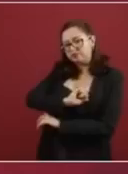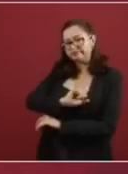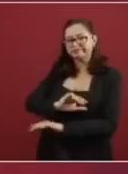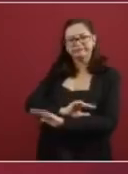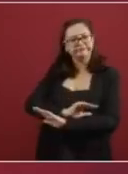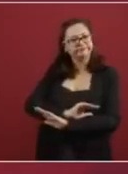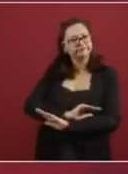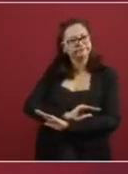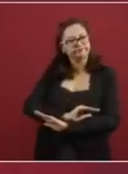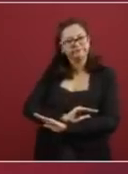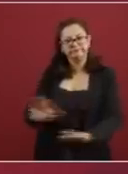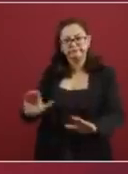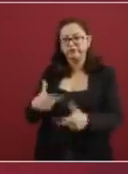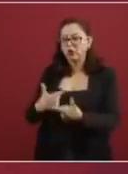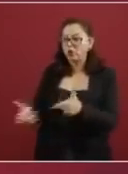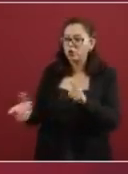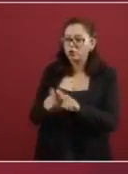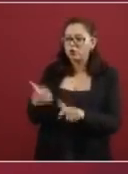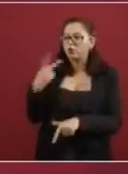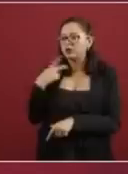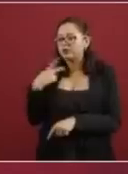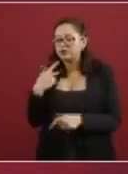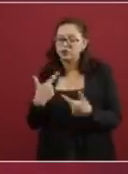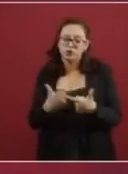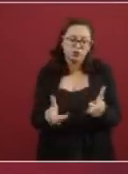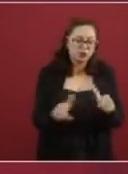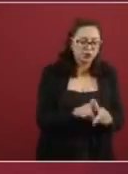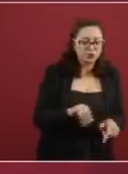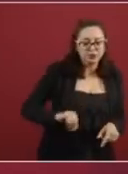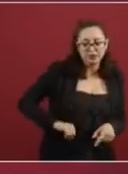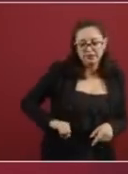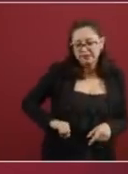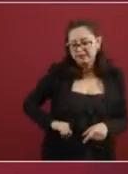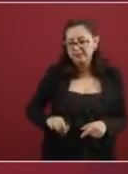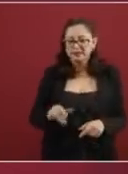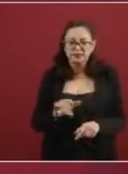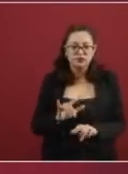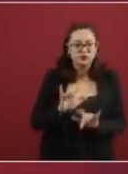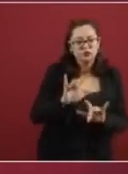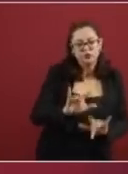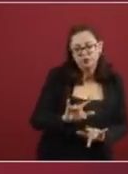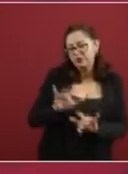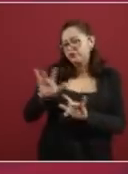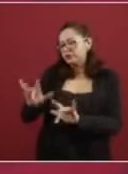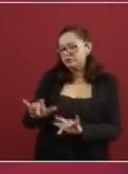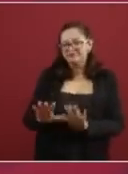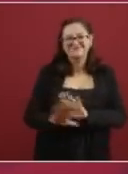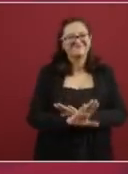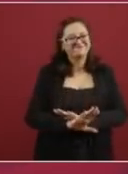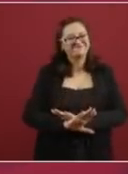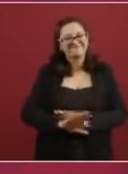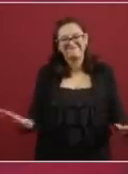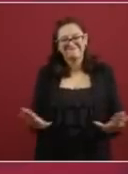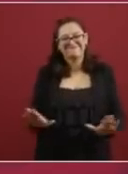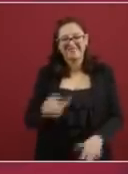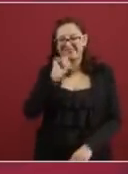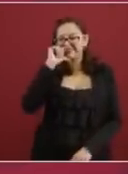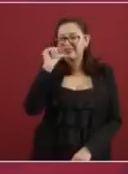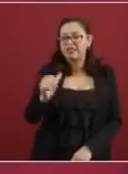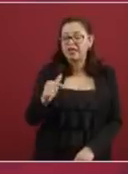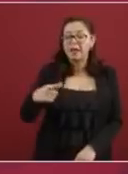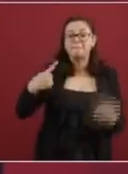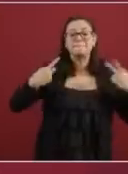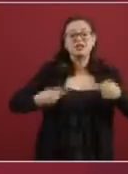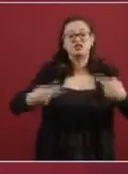ni partidos predilectos, ni grupos de intereses creados predilectos. Van a ser los